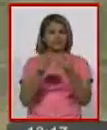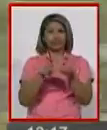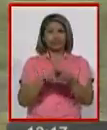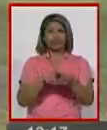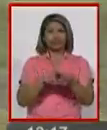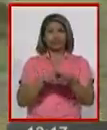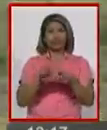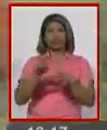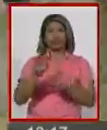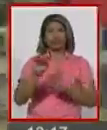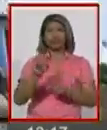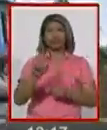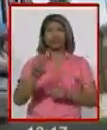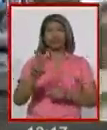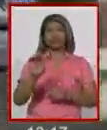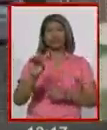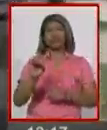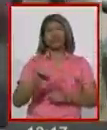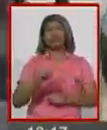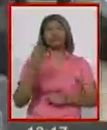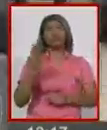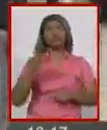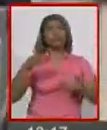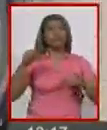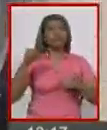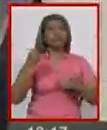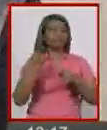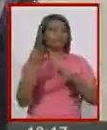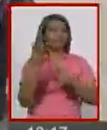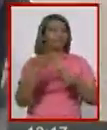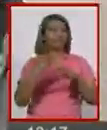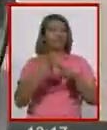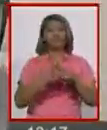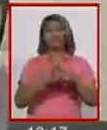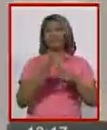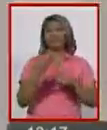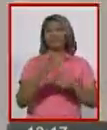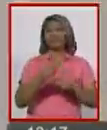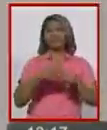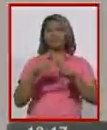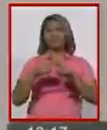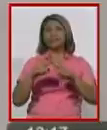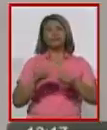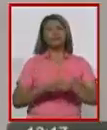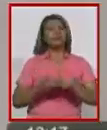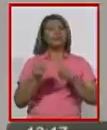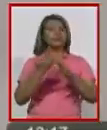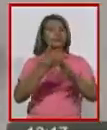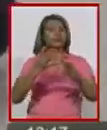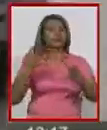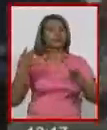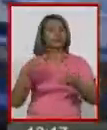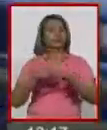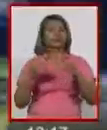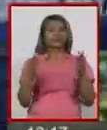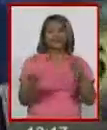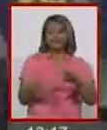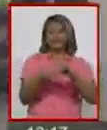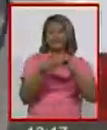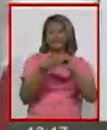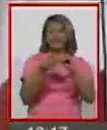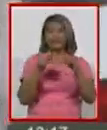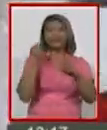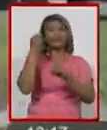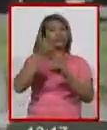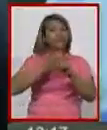de Volkswagen, de buggy, de cuadra, de 4x4, de motocross, de ninja. Es una infinidad de clubes que se han unido a